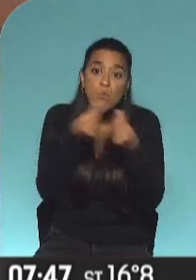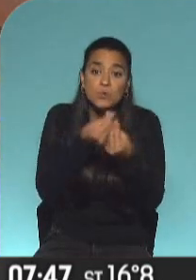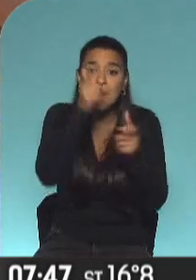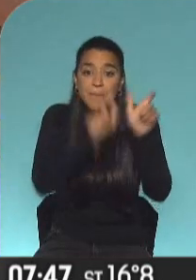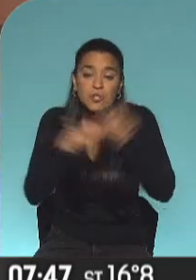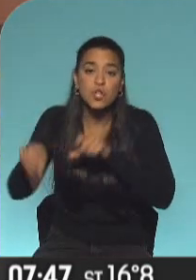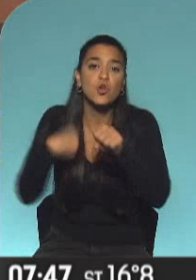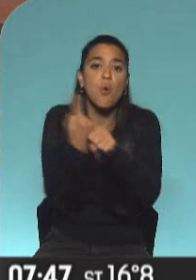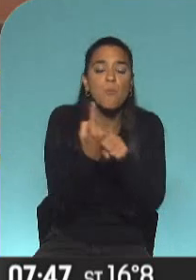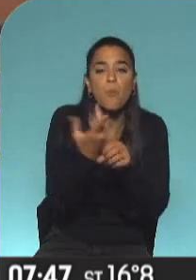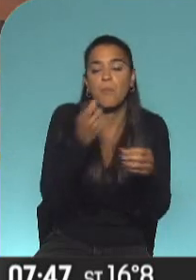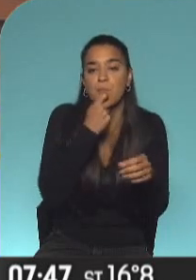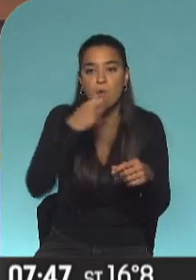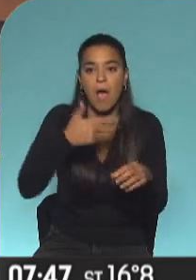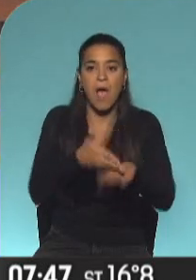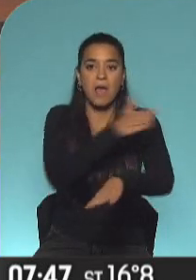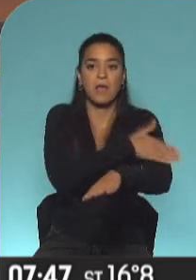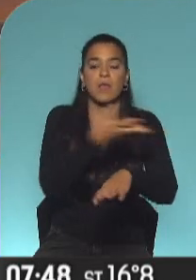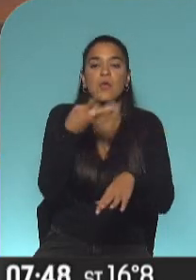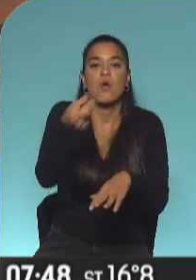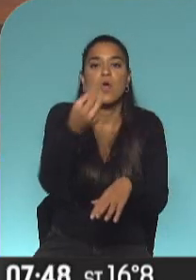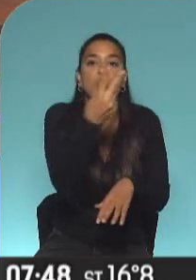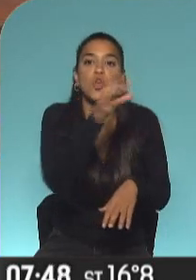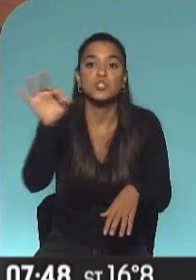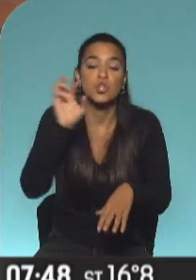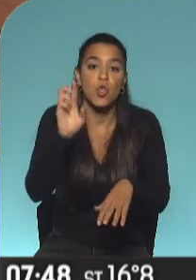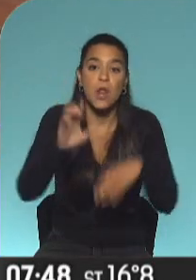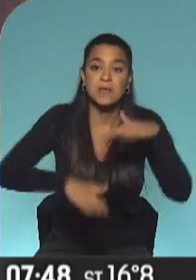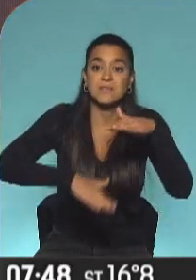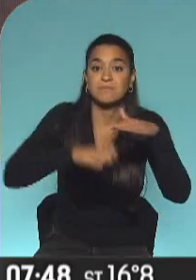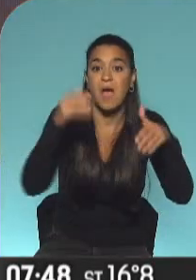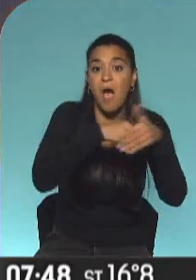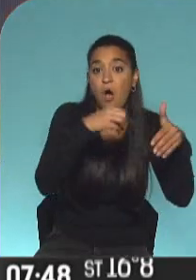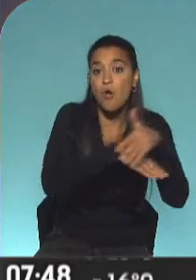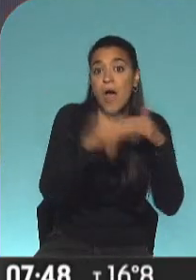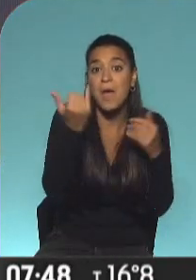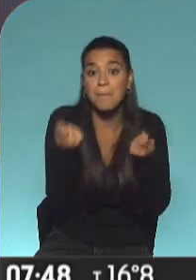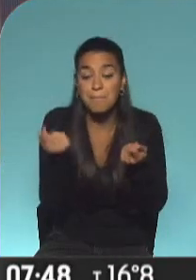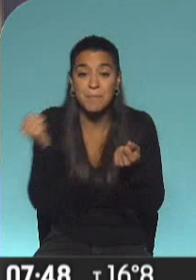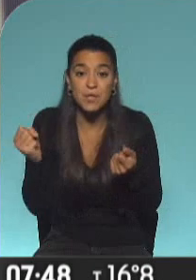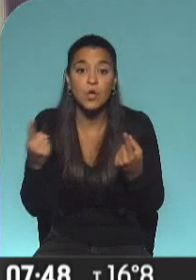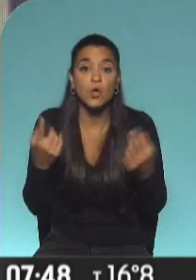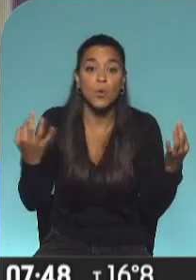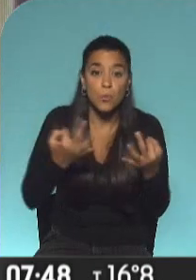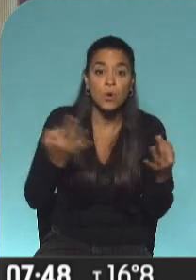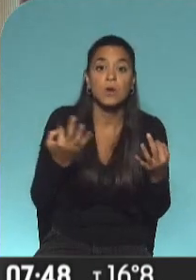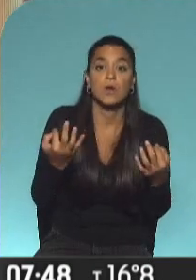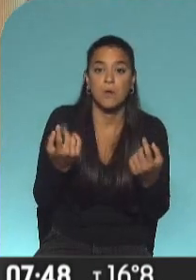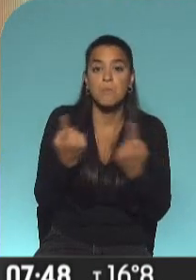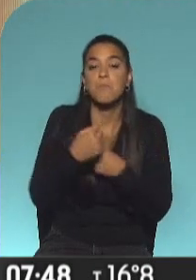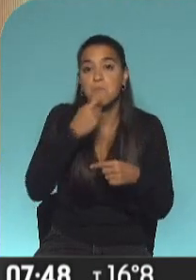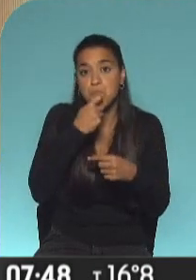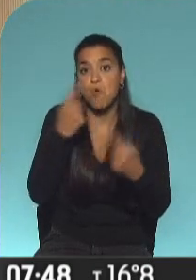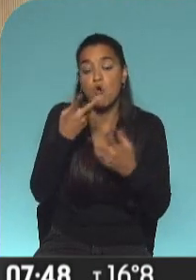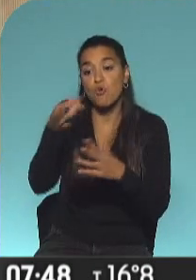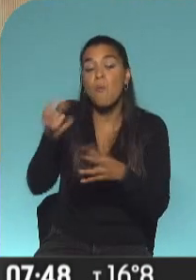no está pudiendo, que por ahí compraba estos $200 ahorro, que dice, bueno, me quedan algunos pesos. Lo bueno es que en bienes durables, una forma